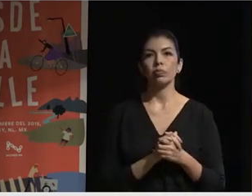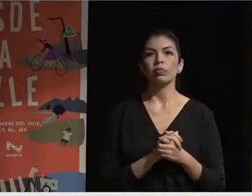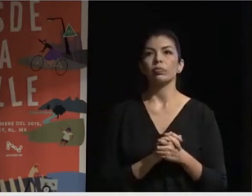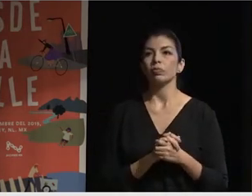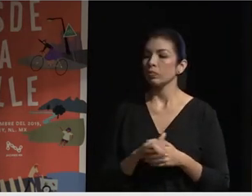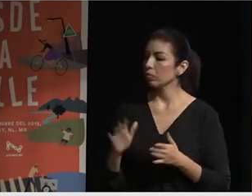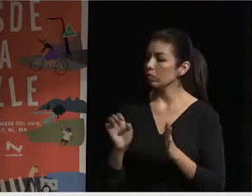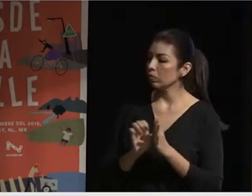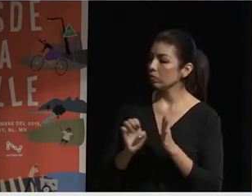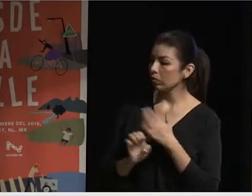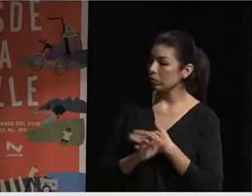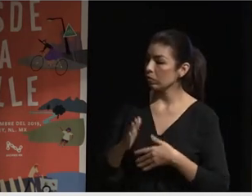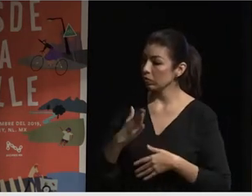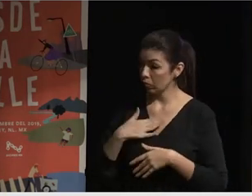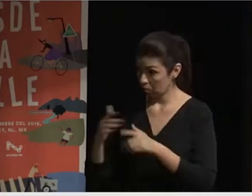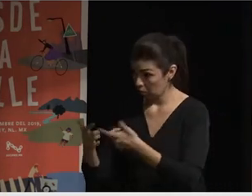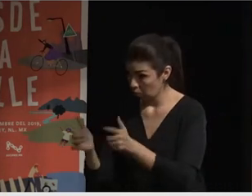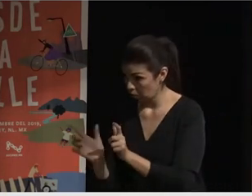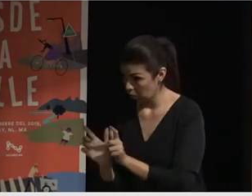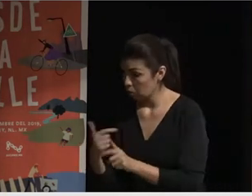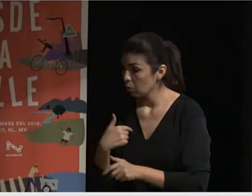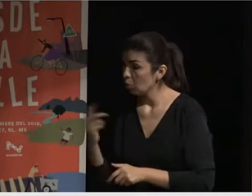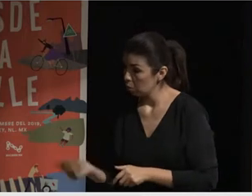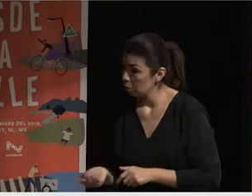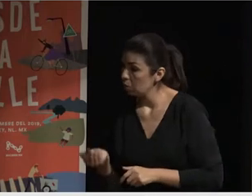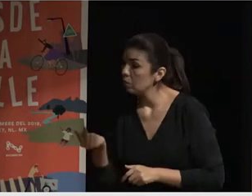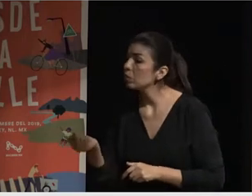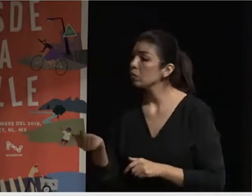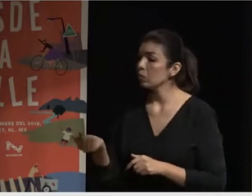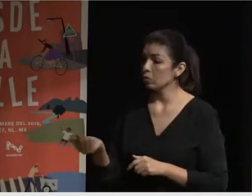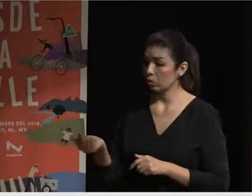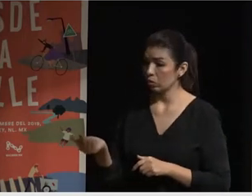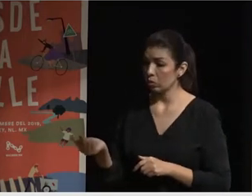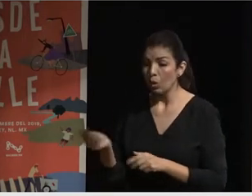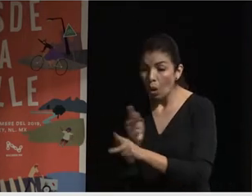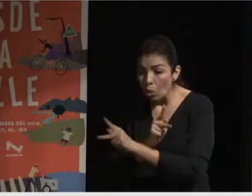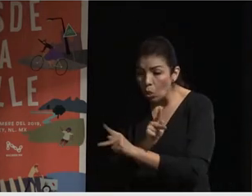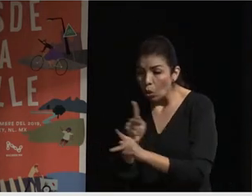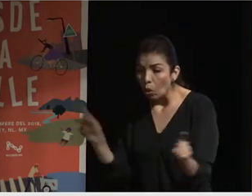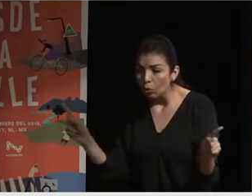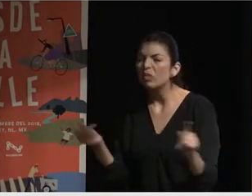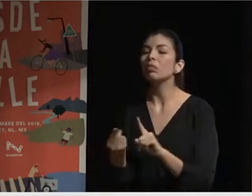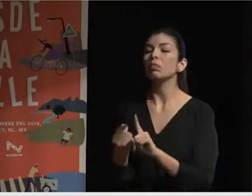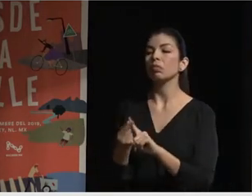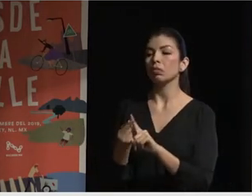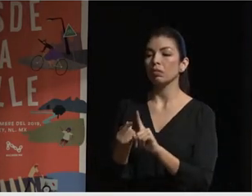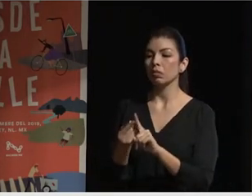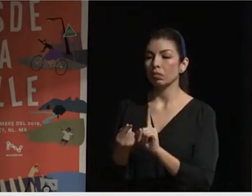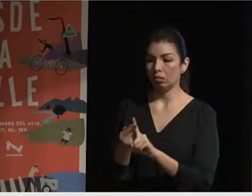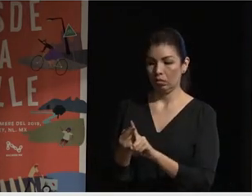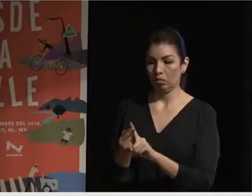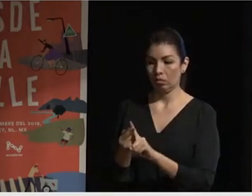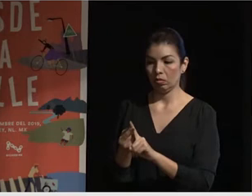estamos preguntando cómo sería este derecho a la ciudad? ¿A quiénes estamos contemplando en esta pregunta? Y ahí nada más